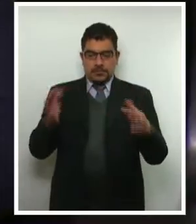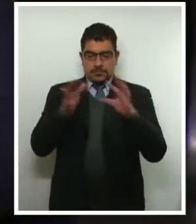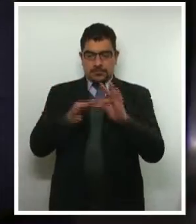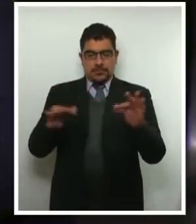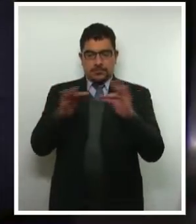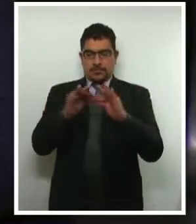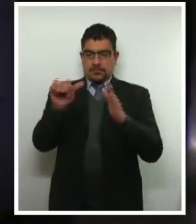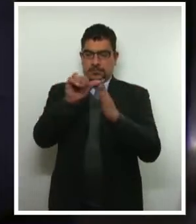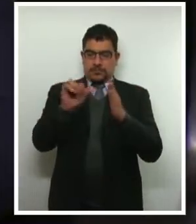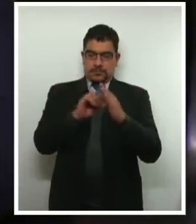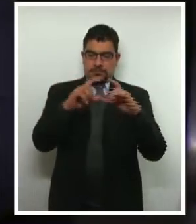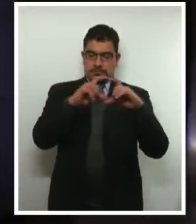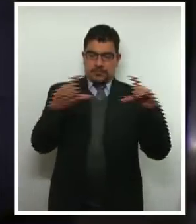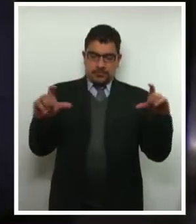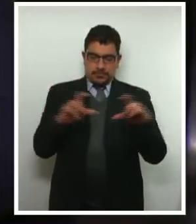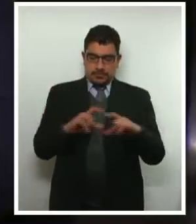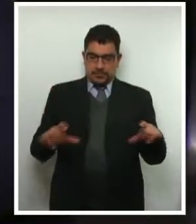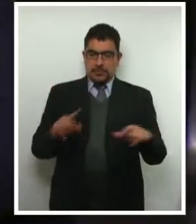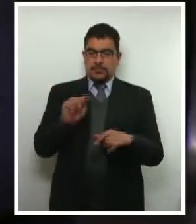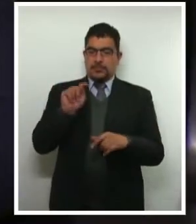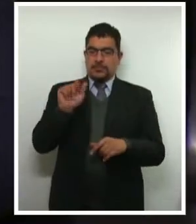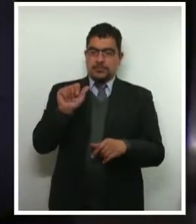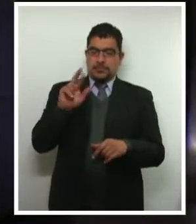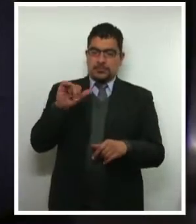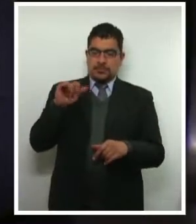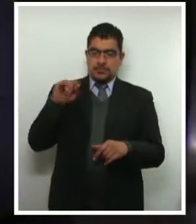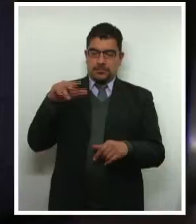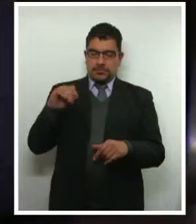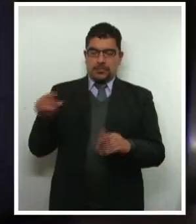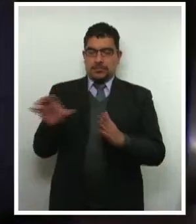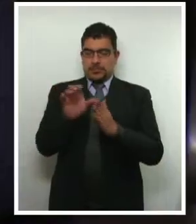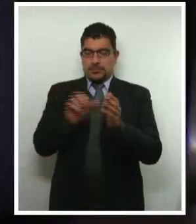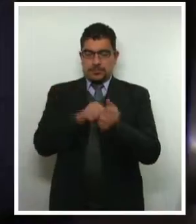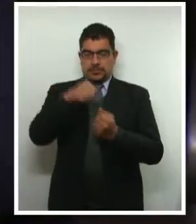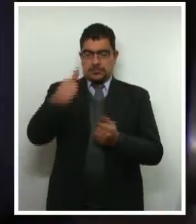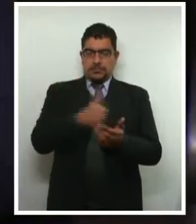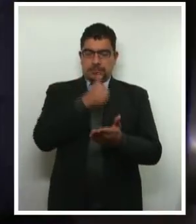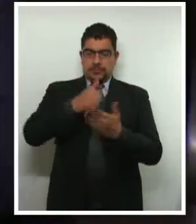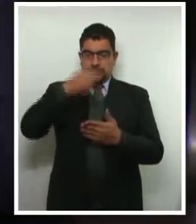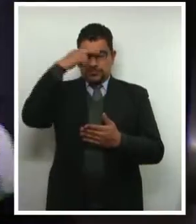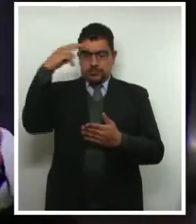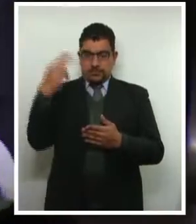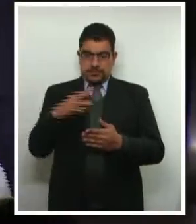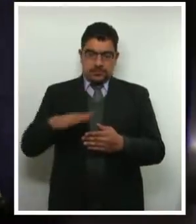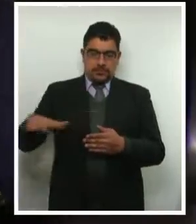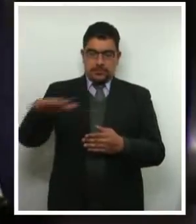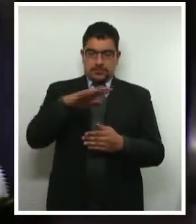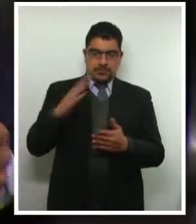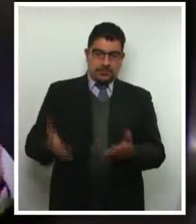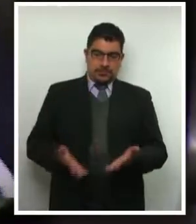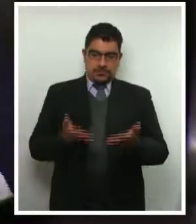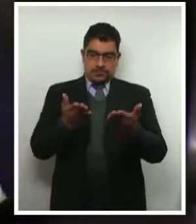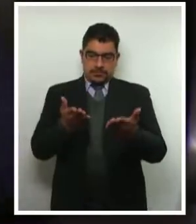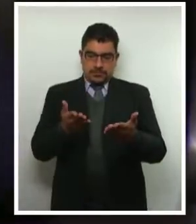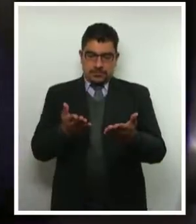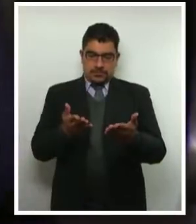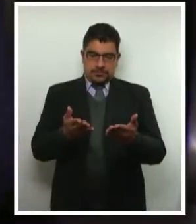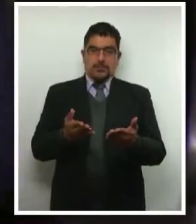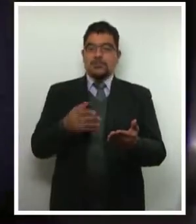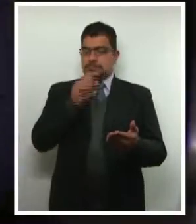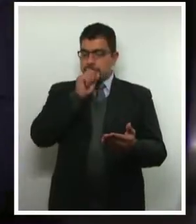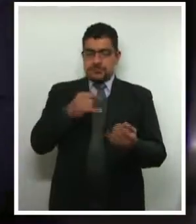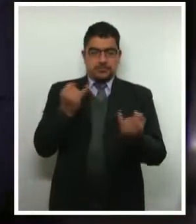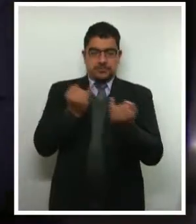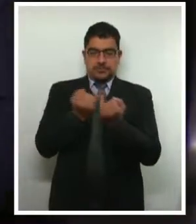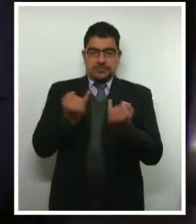los artículos transitorios de la Constitución Política de los Estados Unidos Mexicanos. Y